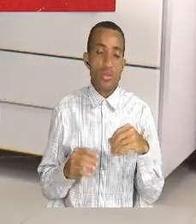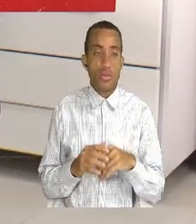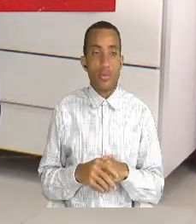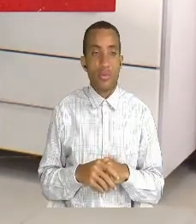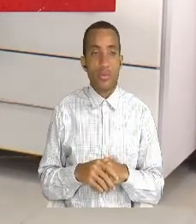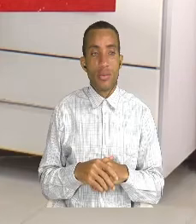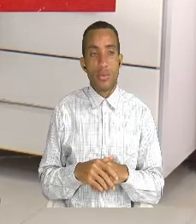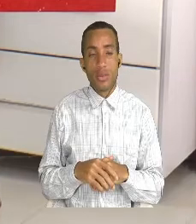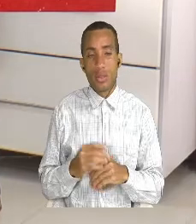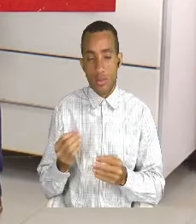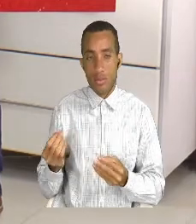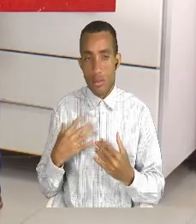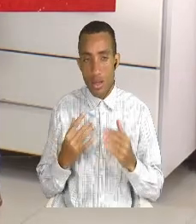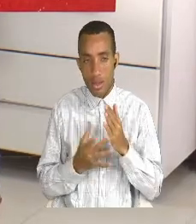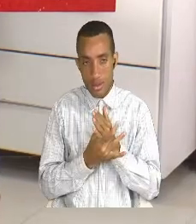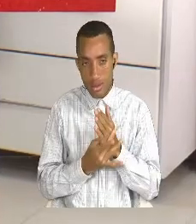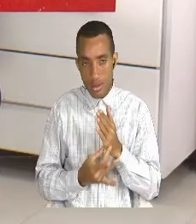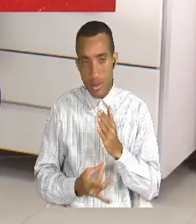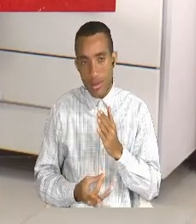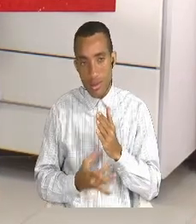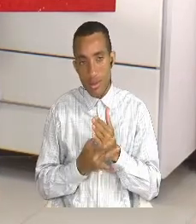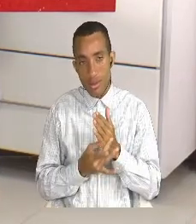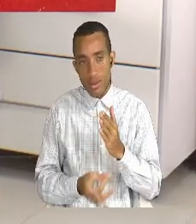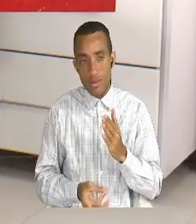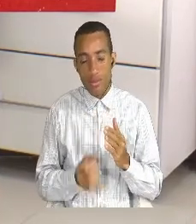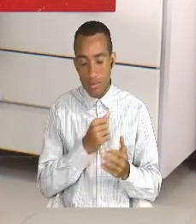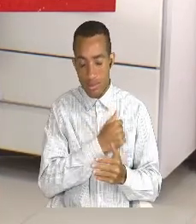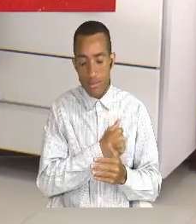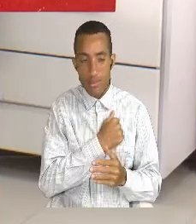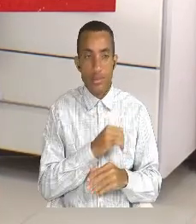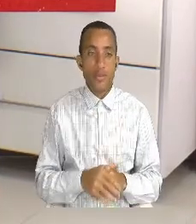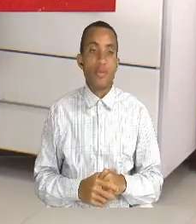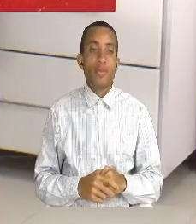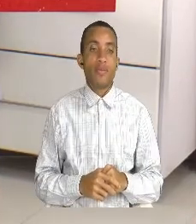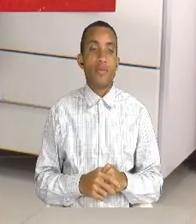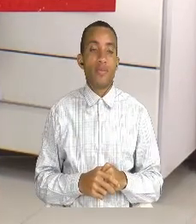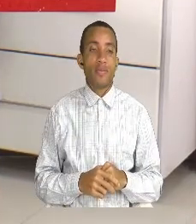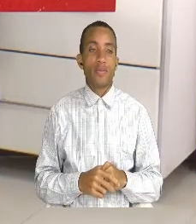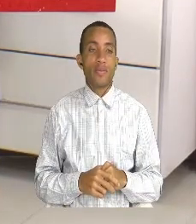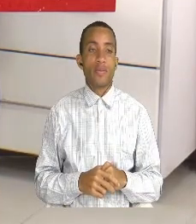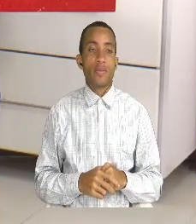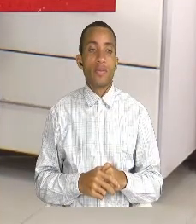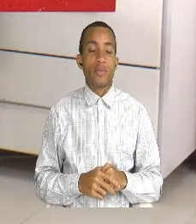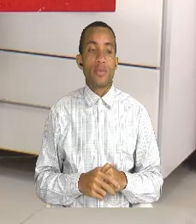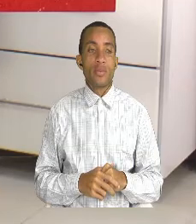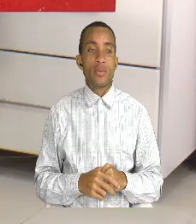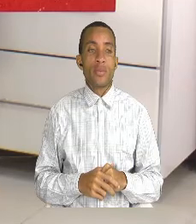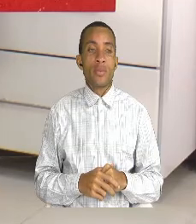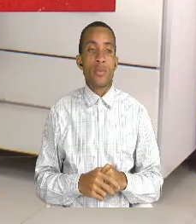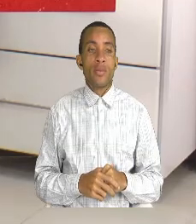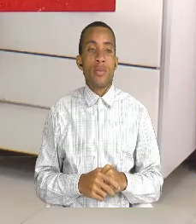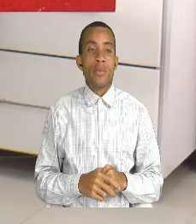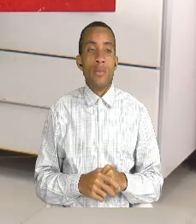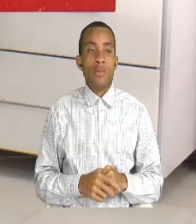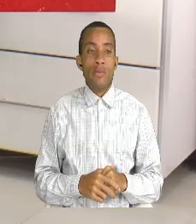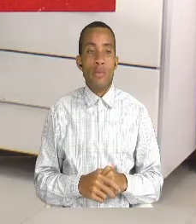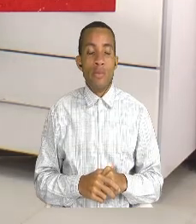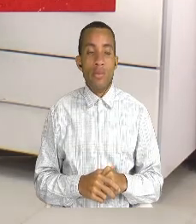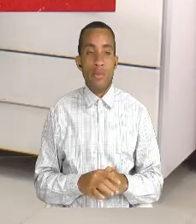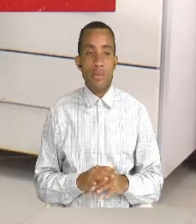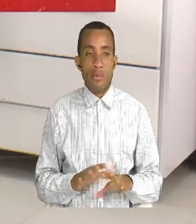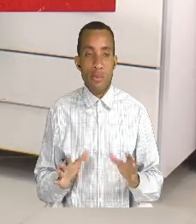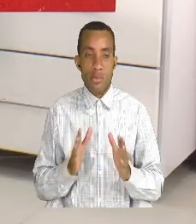regalas un poquitico de aceite abajo. Claro que sí. Y voy a sacar unas cucharitas. Y las voy a tener aquí a la mano.